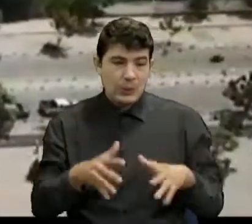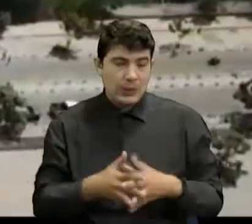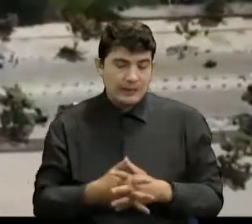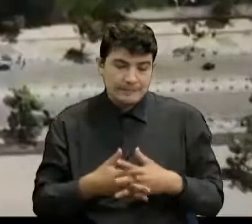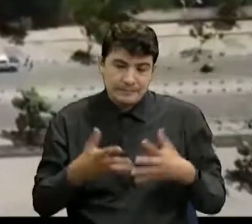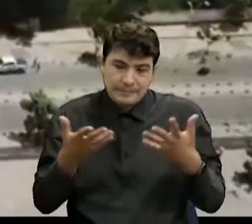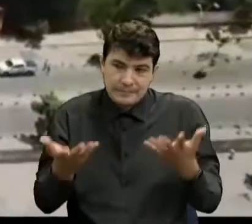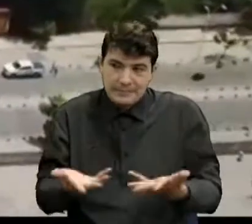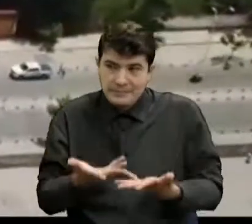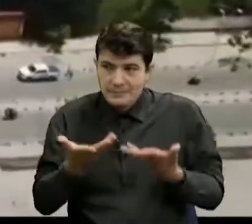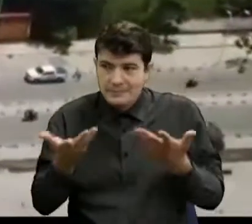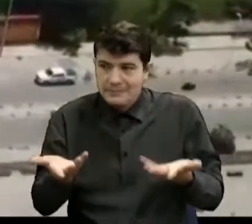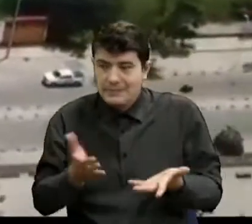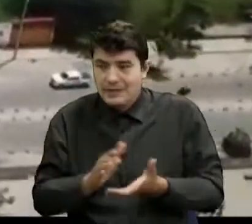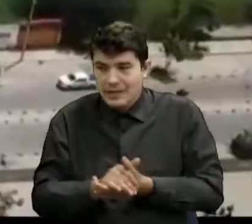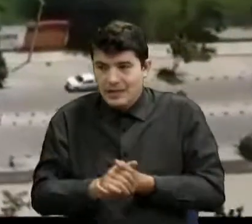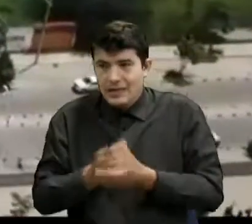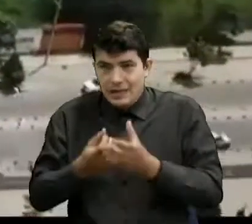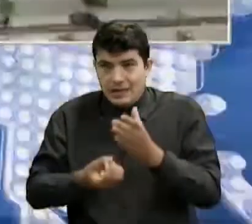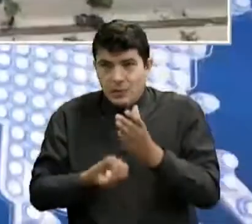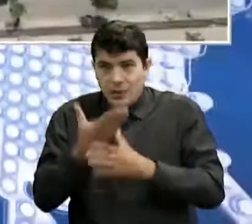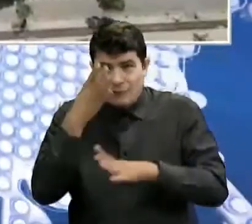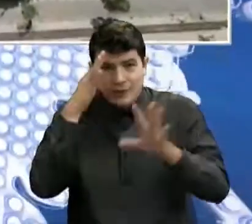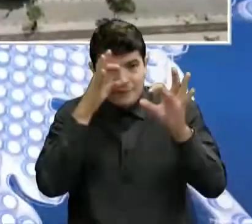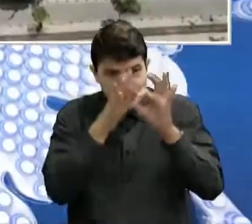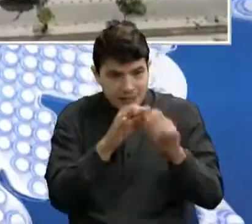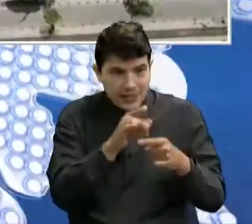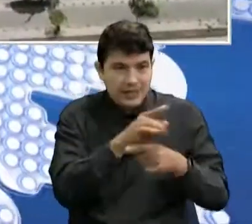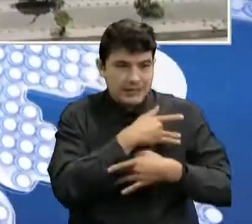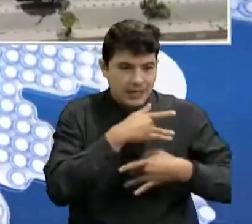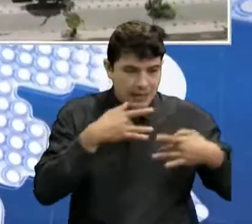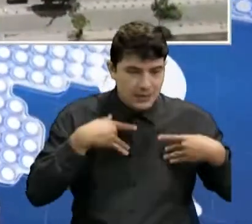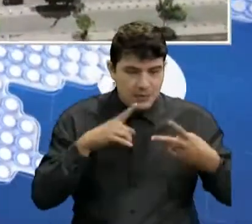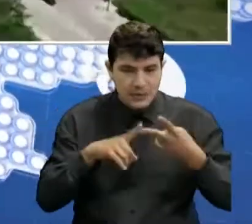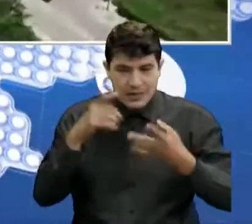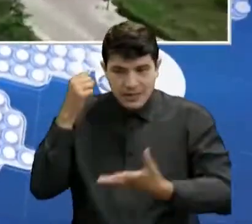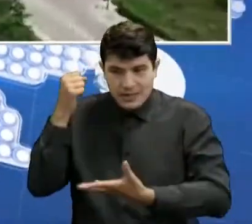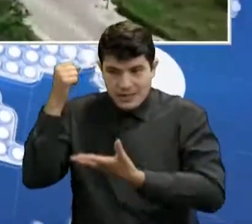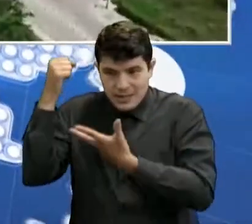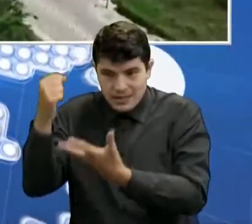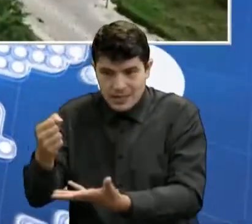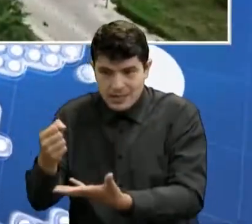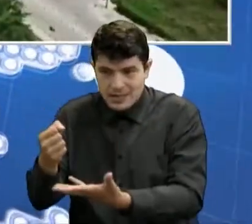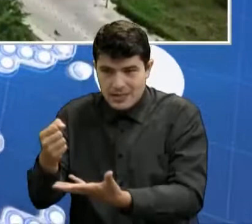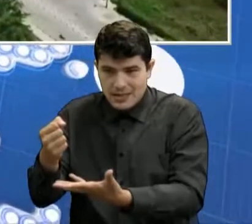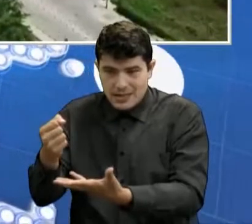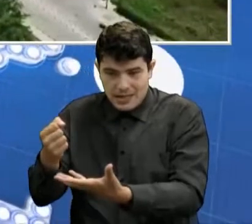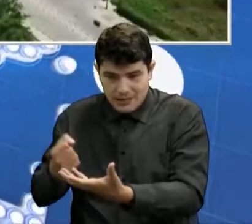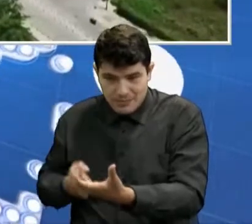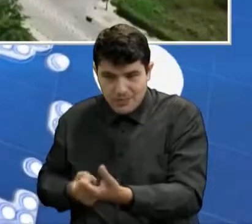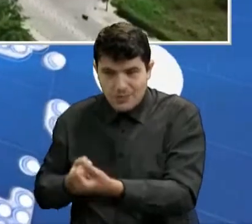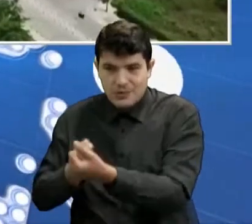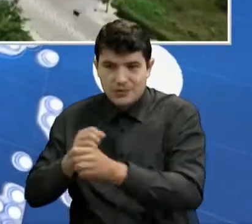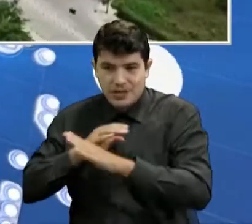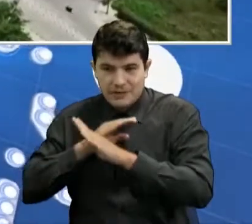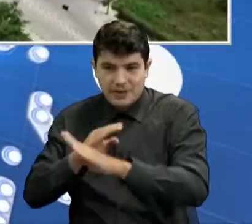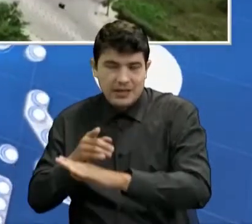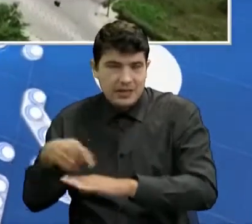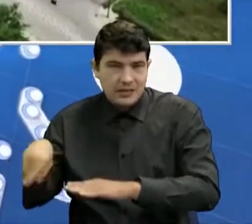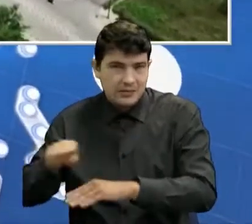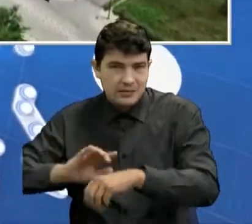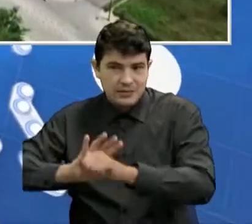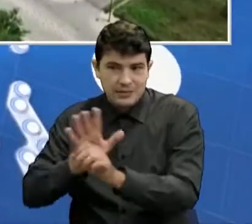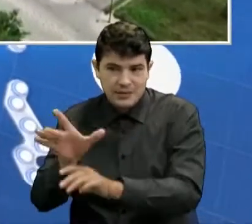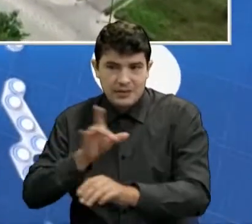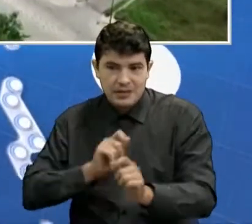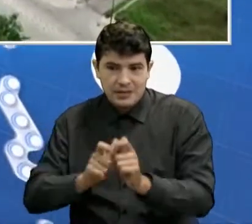tuvo que darse unas nuevas prioridades en temas de salud, en temas de inversiones que necesitamos para afrontar directamente la pandemia, pero al mismo